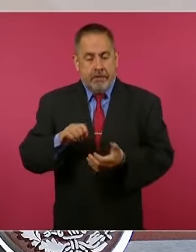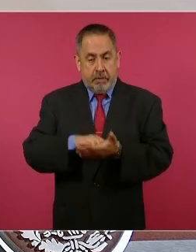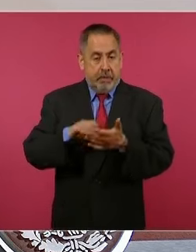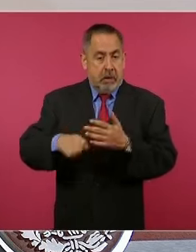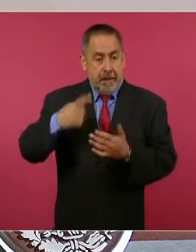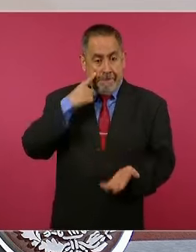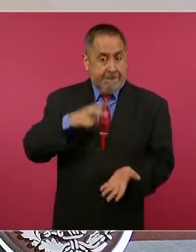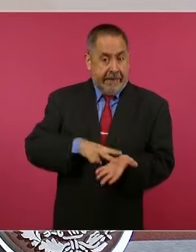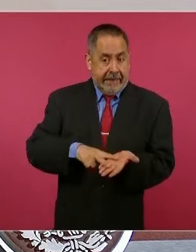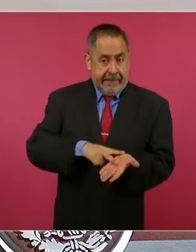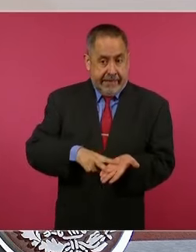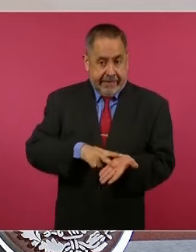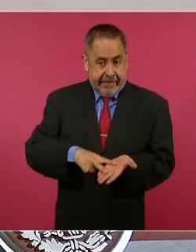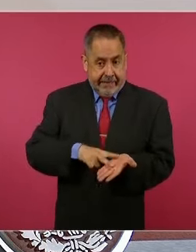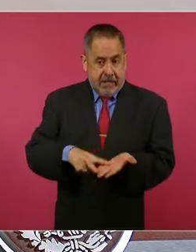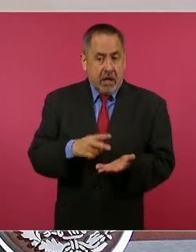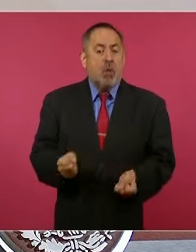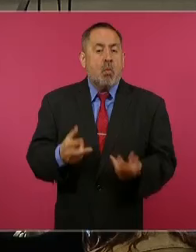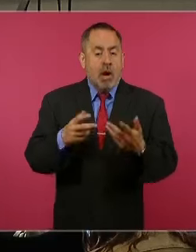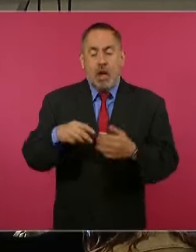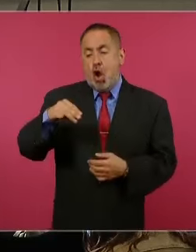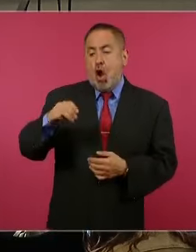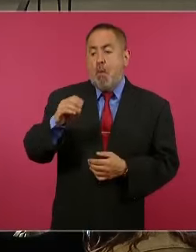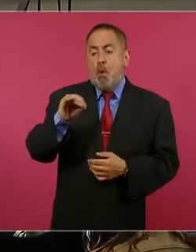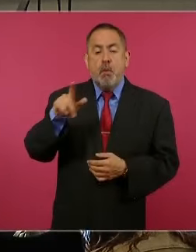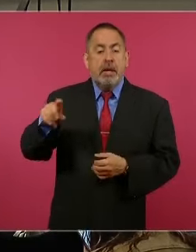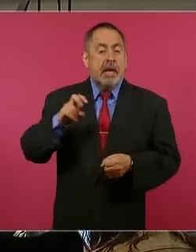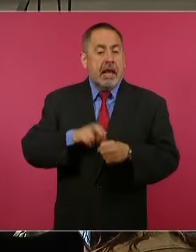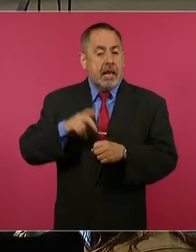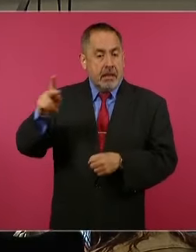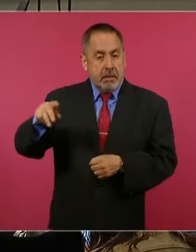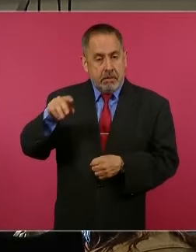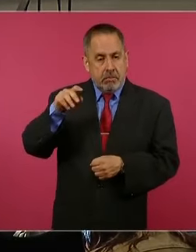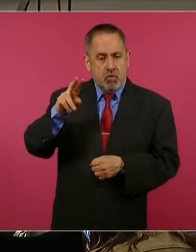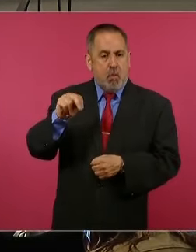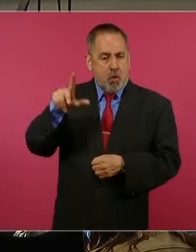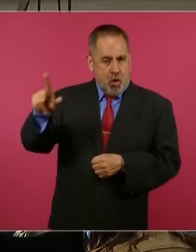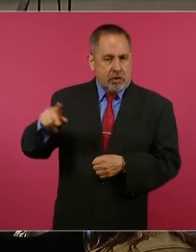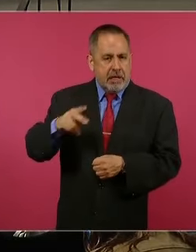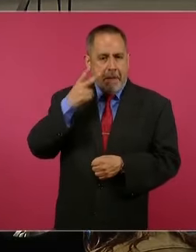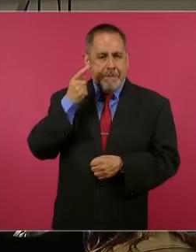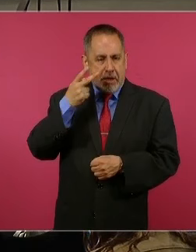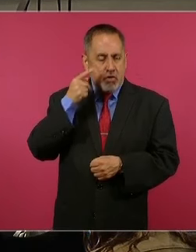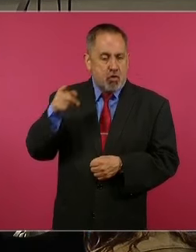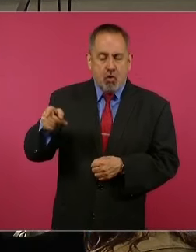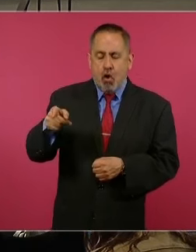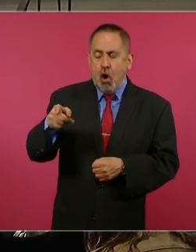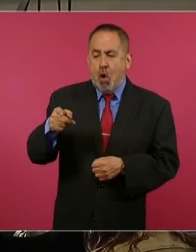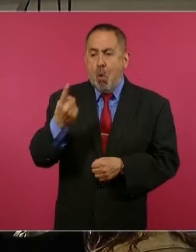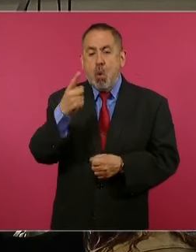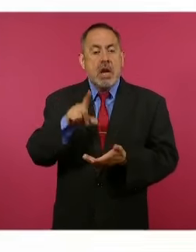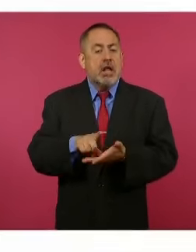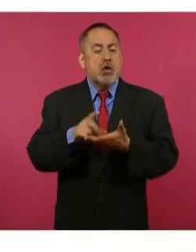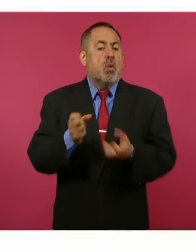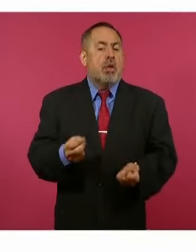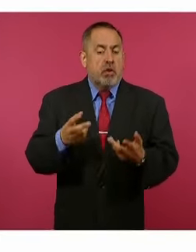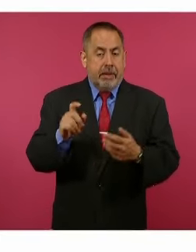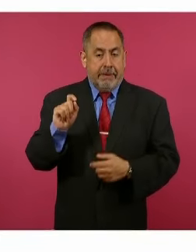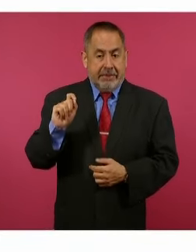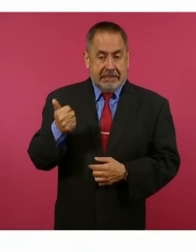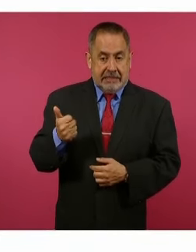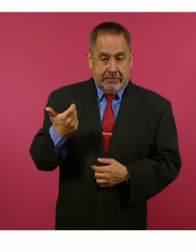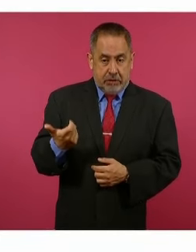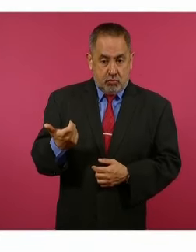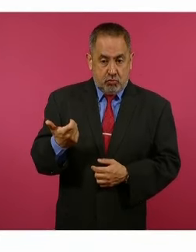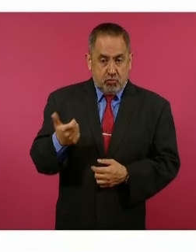regular tenemos ahora tenemos a móvil en San Pedro Garza García con un precio promedio por litro de 26